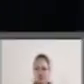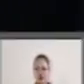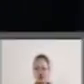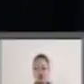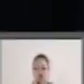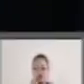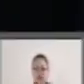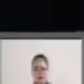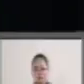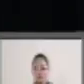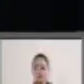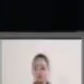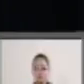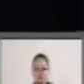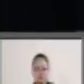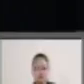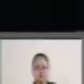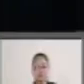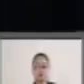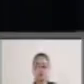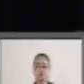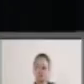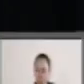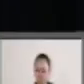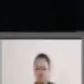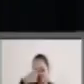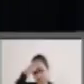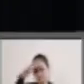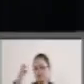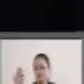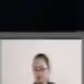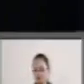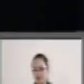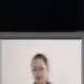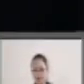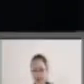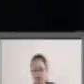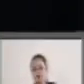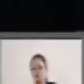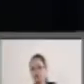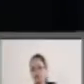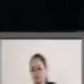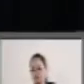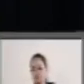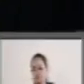Te vamos a extrañar mucho, hermano. Muchas felicidades.